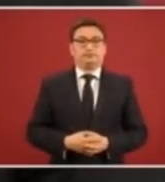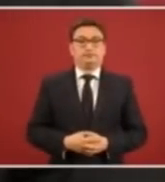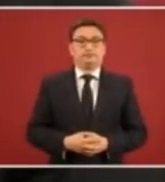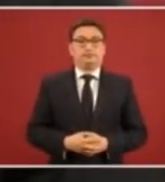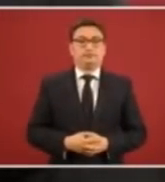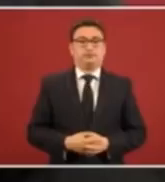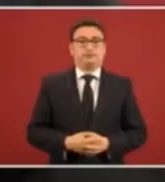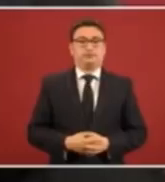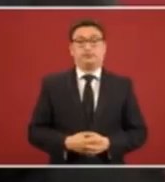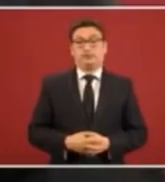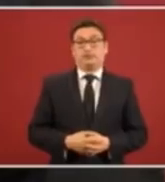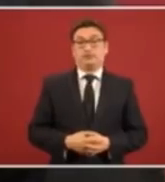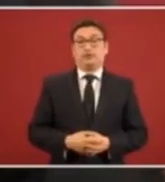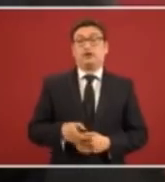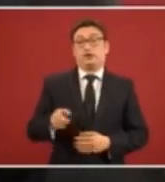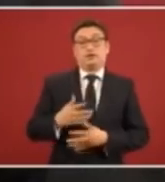el FOBAPROA.